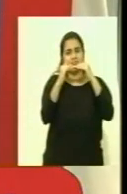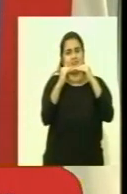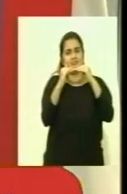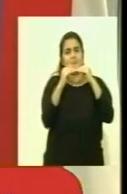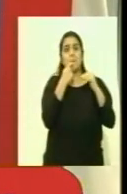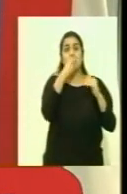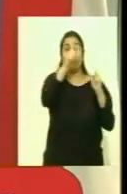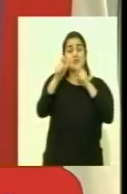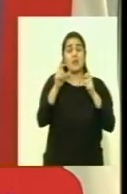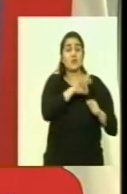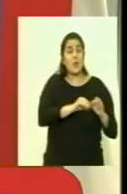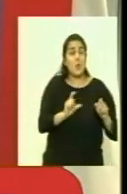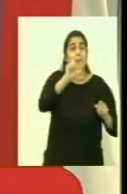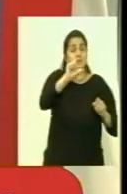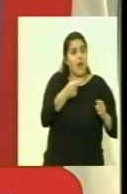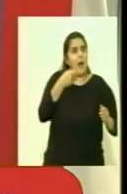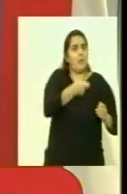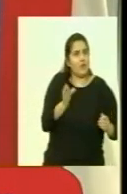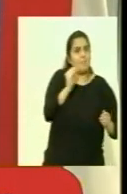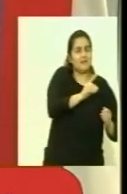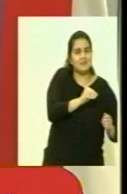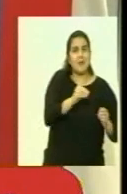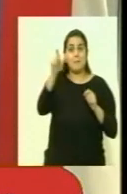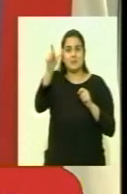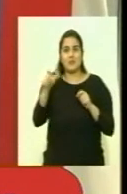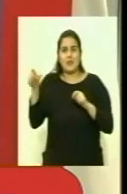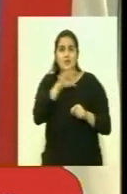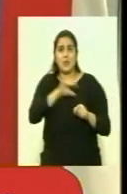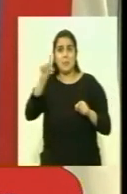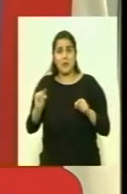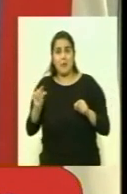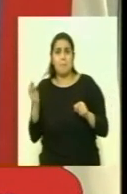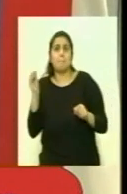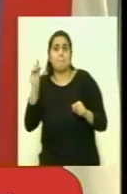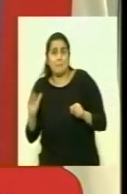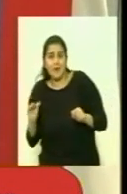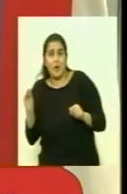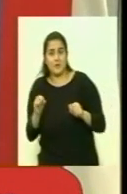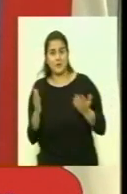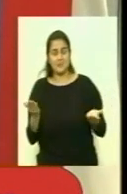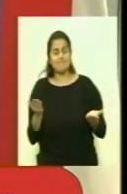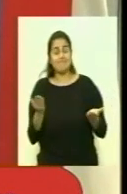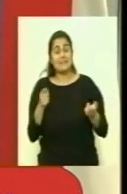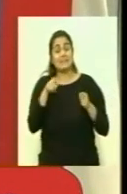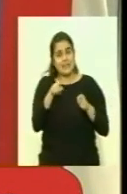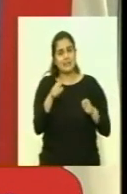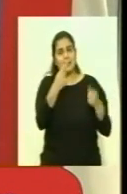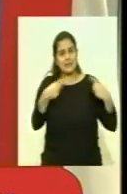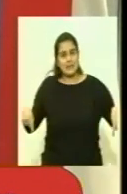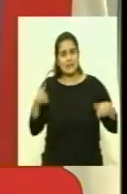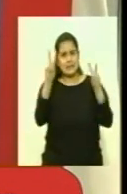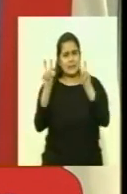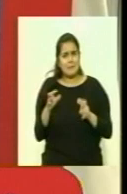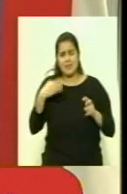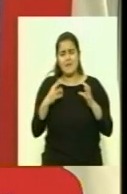más gana aporte más y para que quien menos gana aporte menos? Creo que estas son las cuestiones que tenemos que debatir también